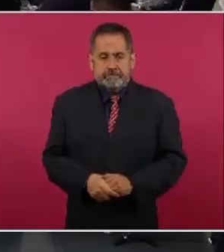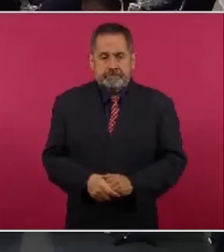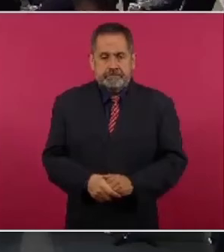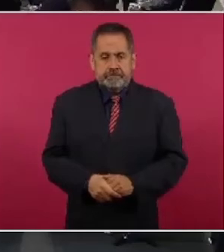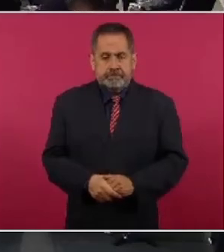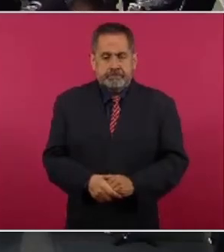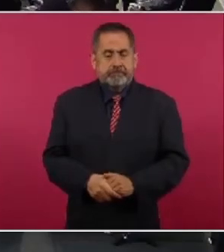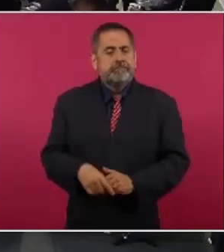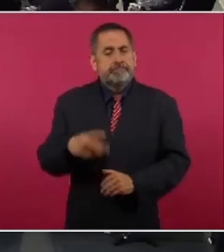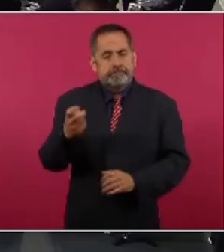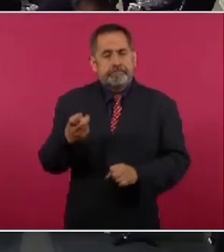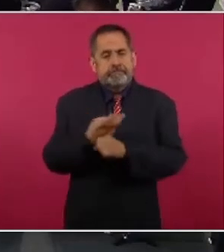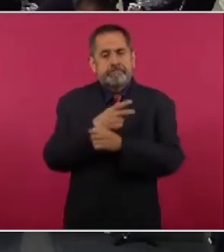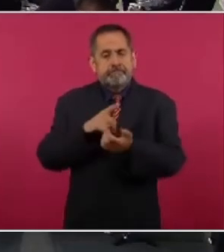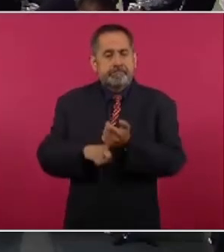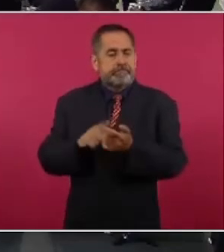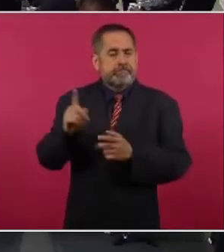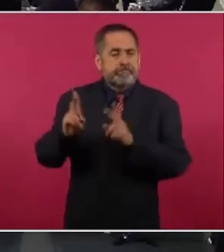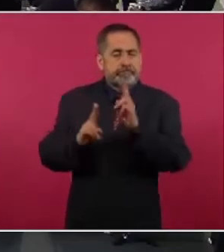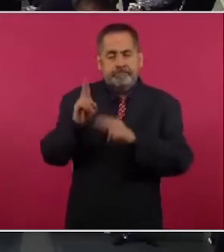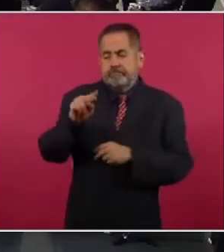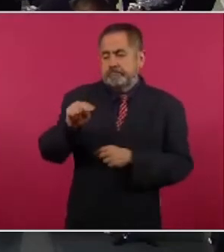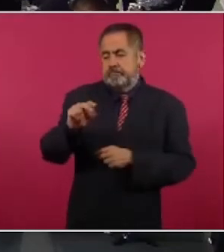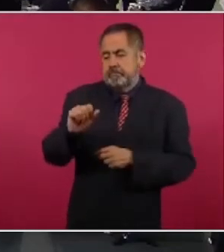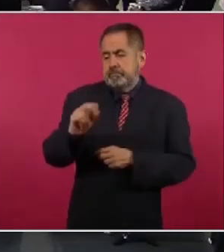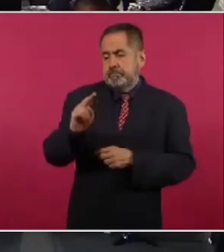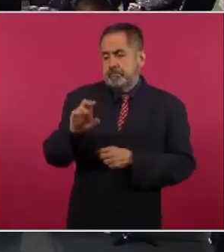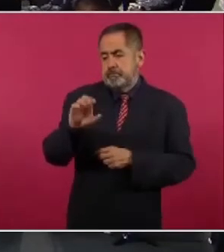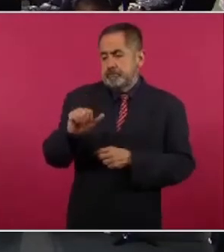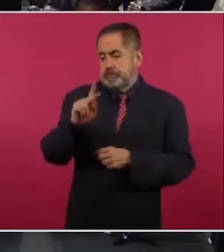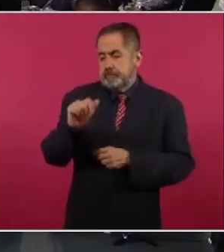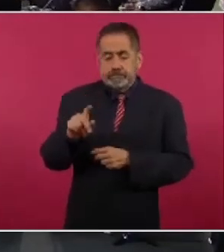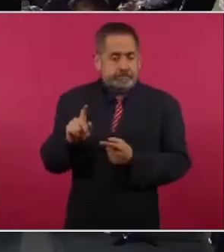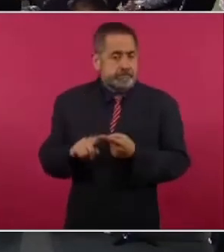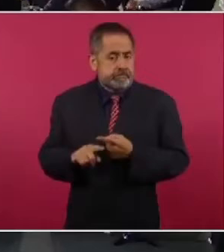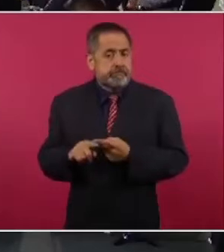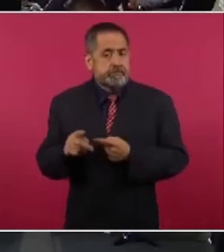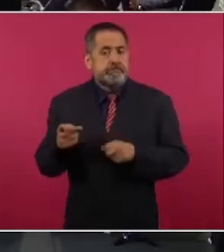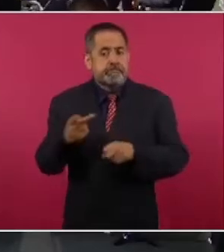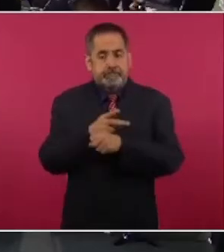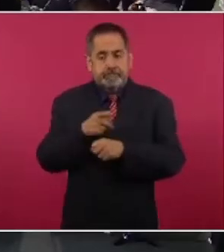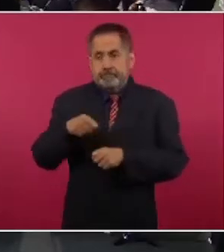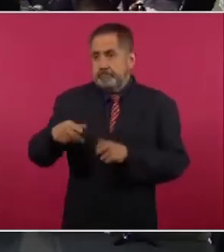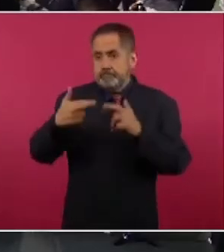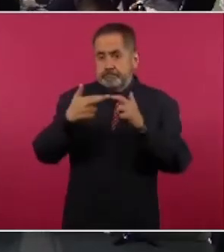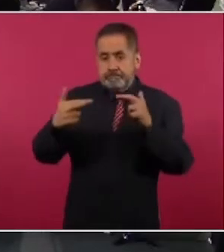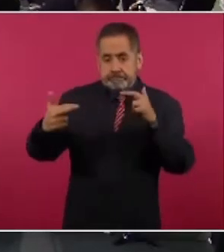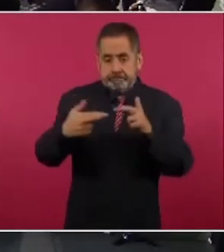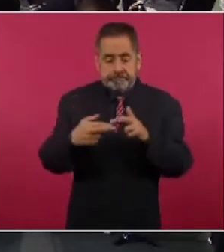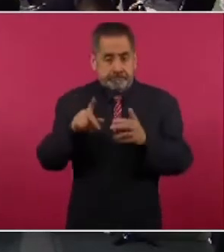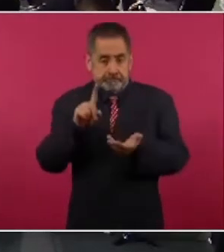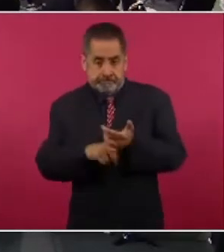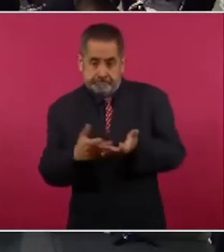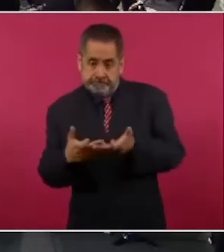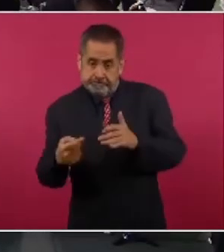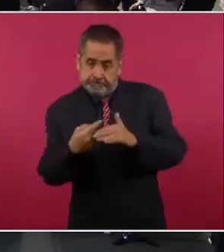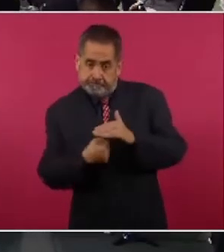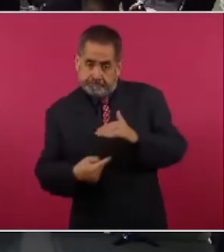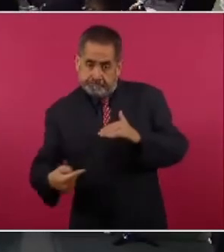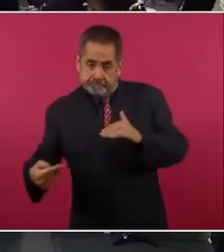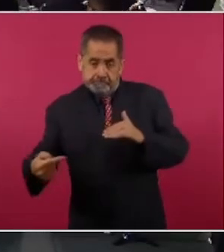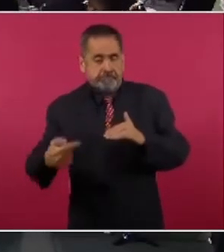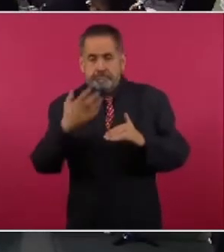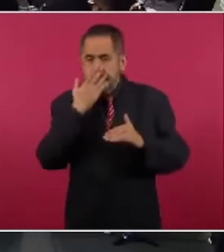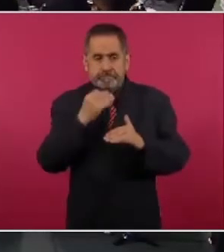Es lo que sucede en Naucalpan de Juárez, Estado de México. Hay un desperfecto en la distribución subterránea y con mentiras